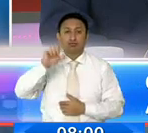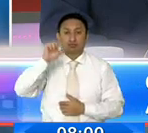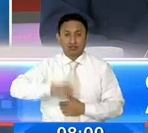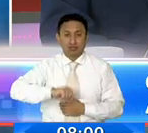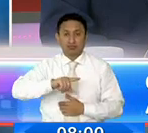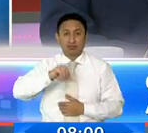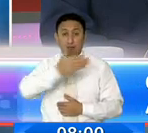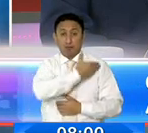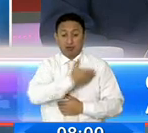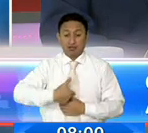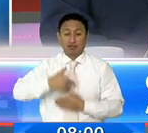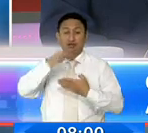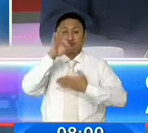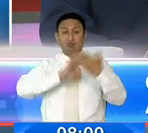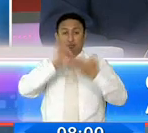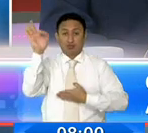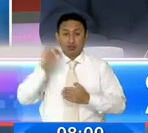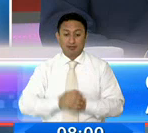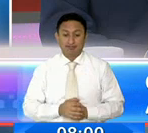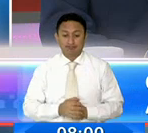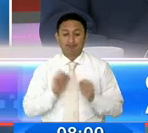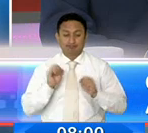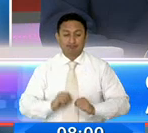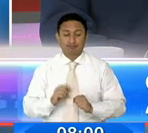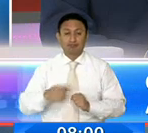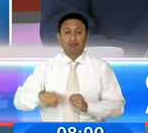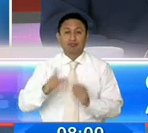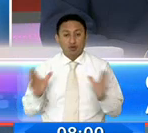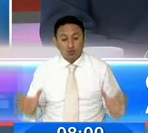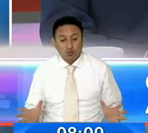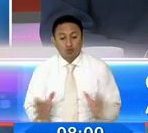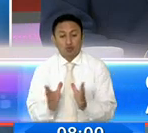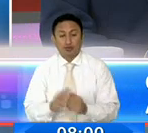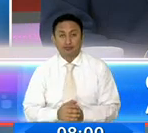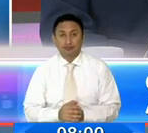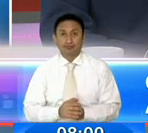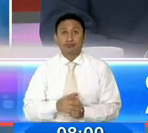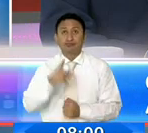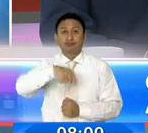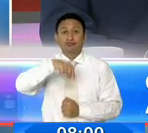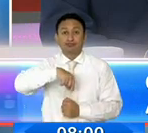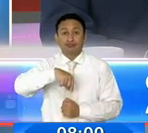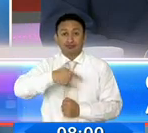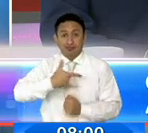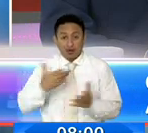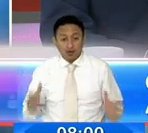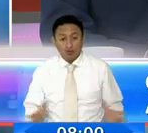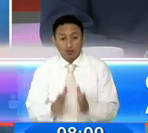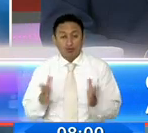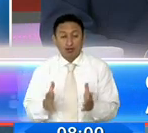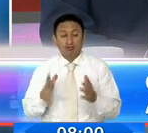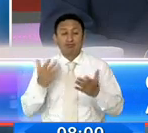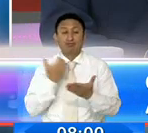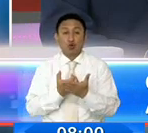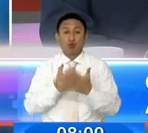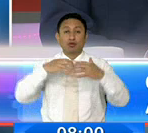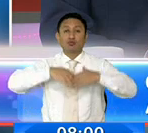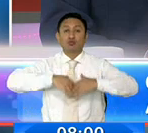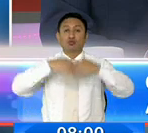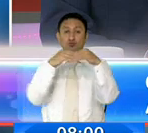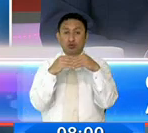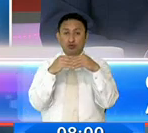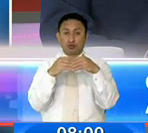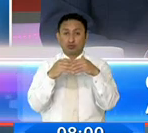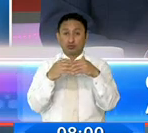el presidente de la República como un estímulo. Este es un estímulo a la reactivación económica, que es la